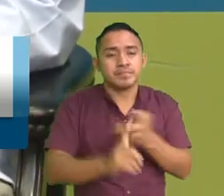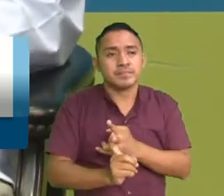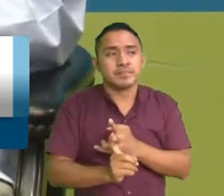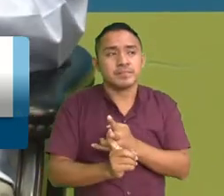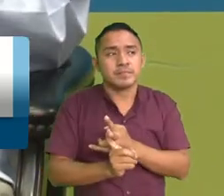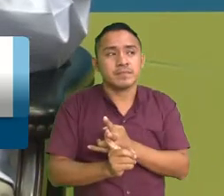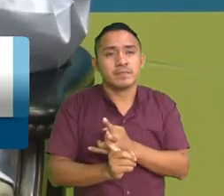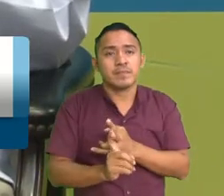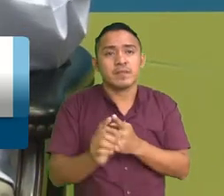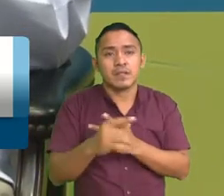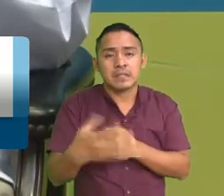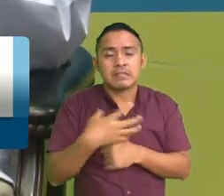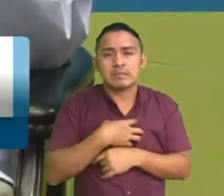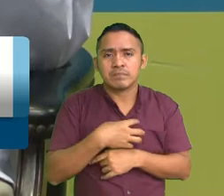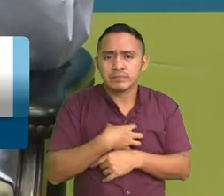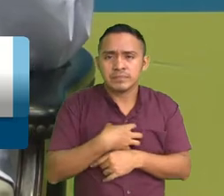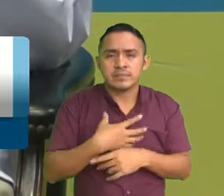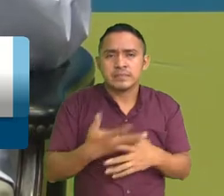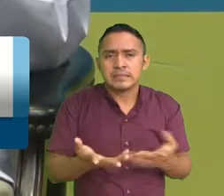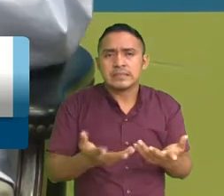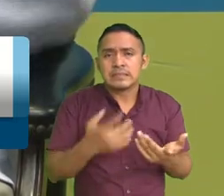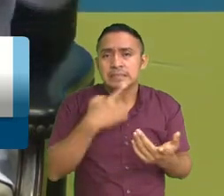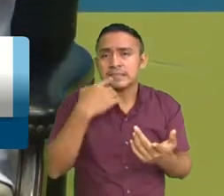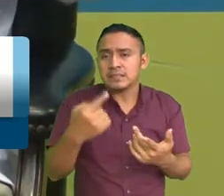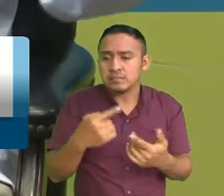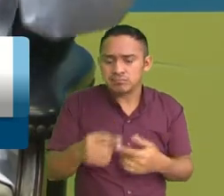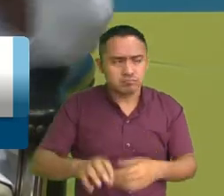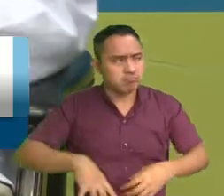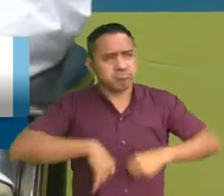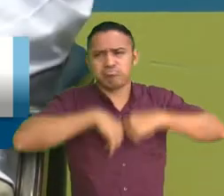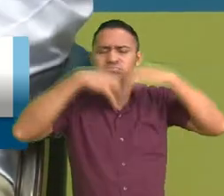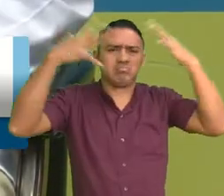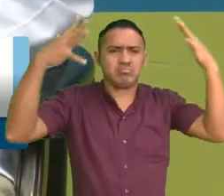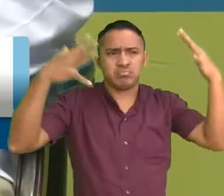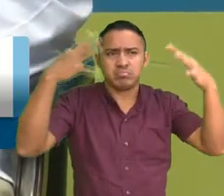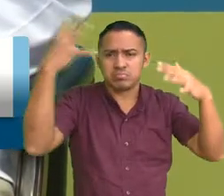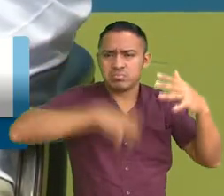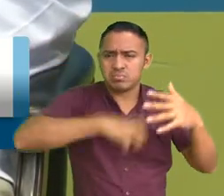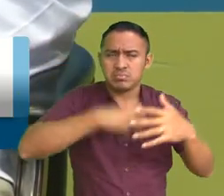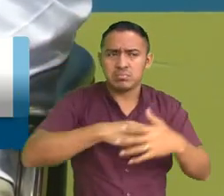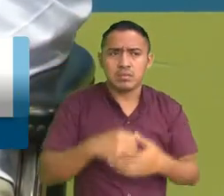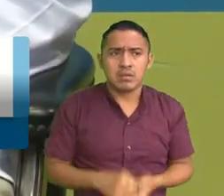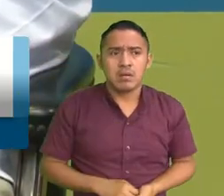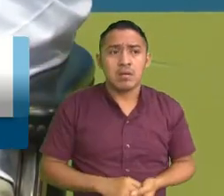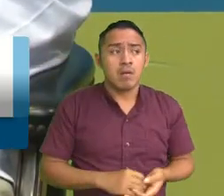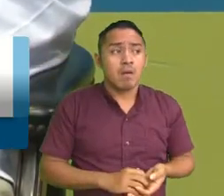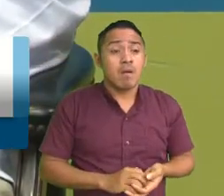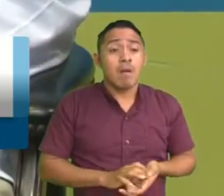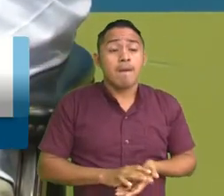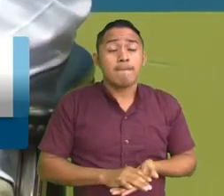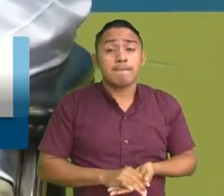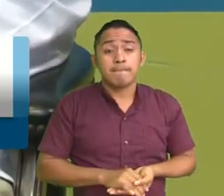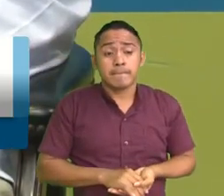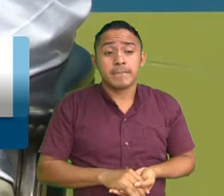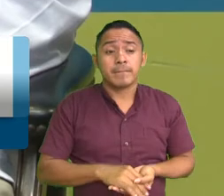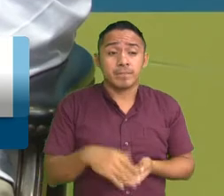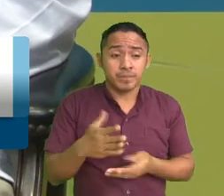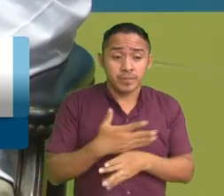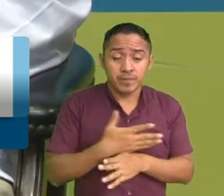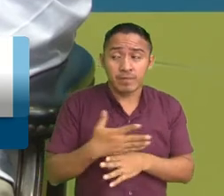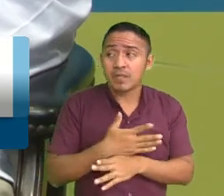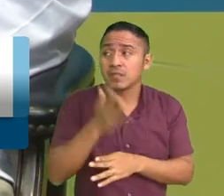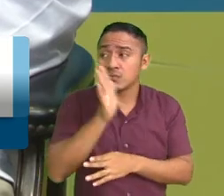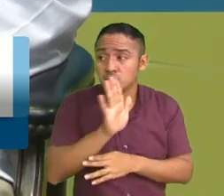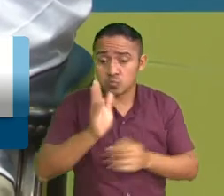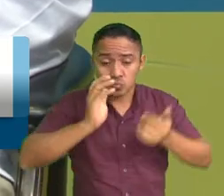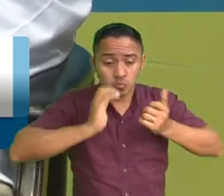pero súper irritables, que le decís algo y explotan. Sí. Comportamiento. Un comportamiento diferente. Entonces,